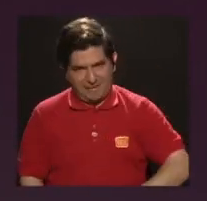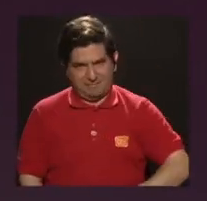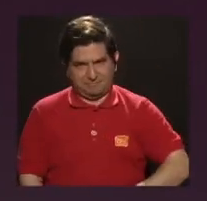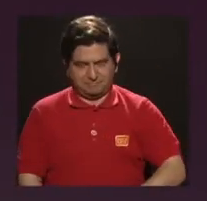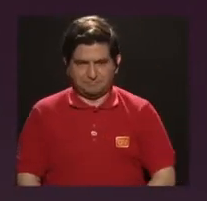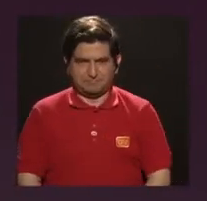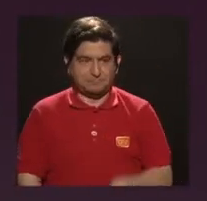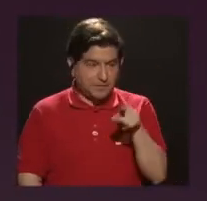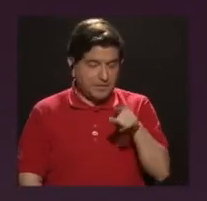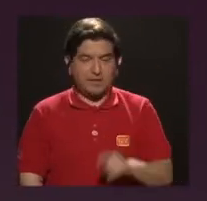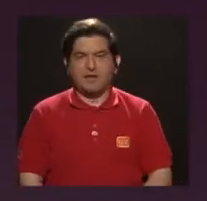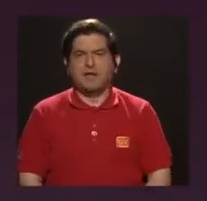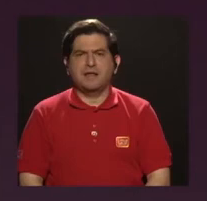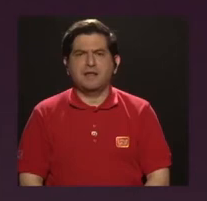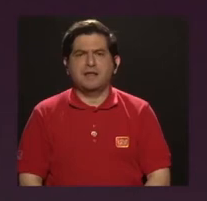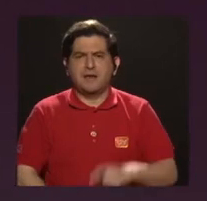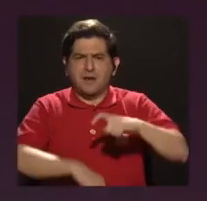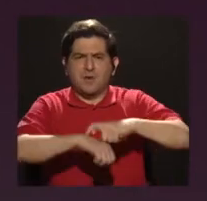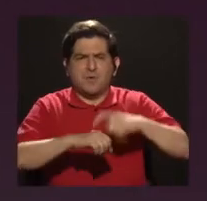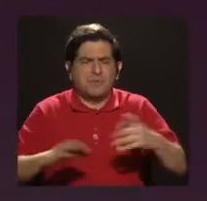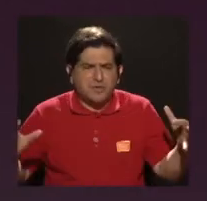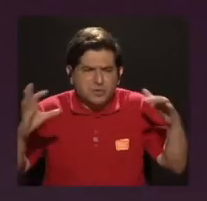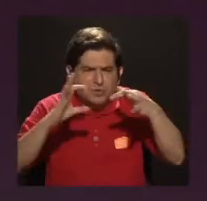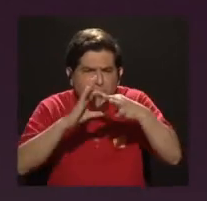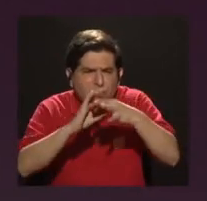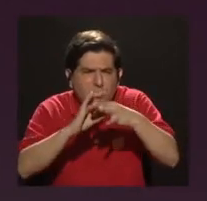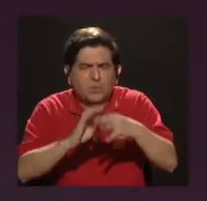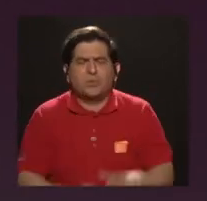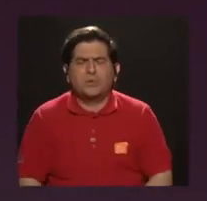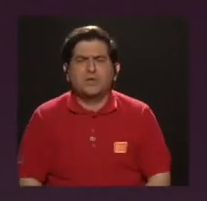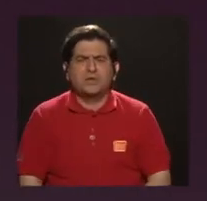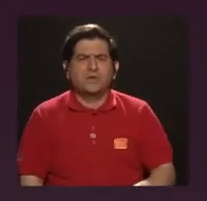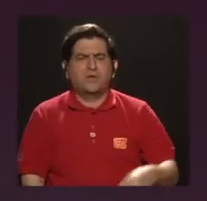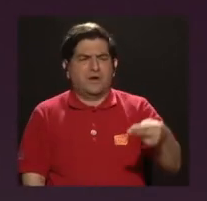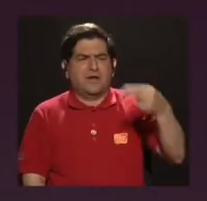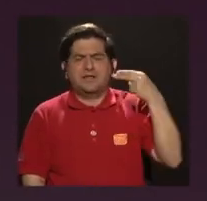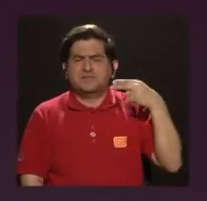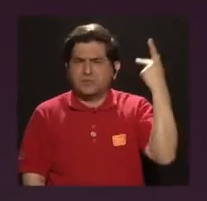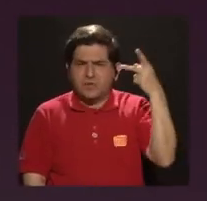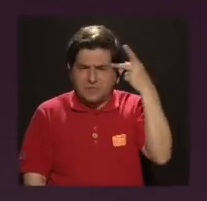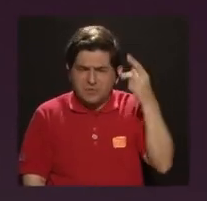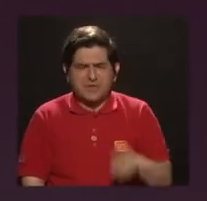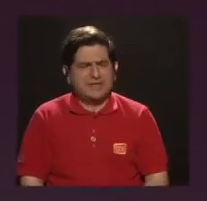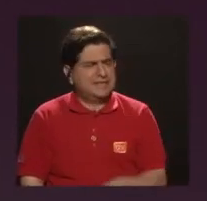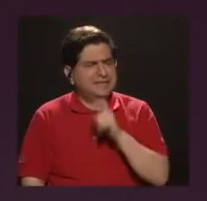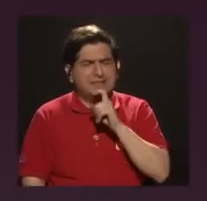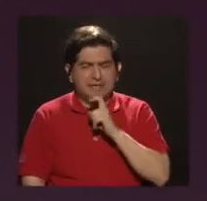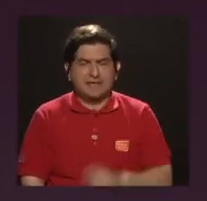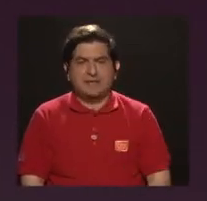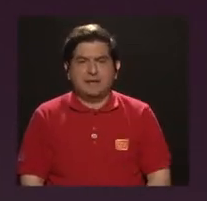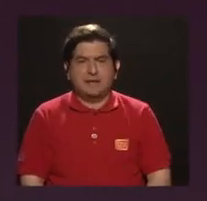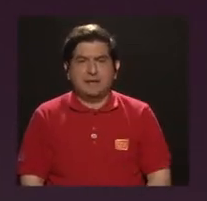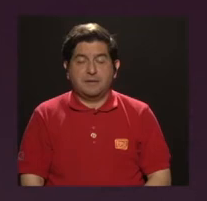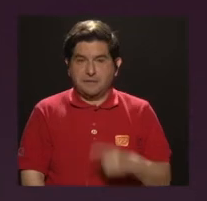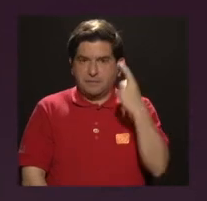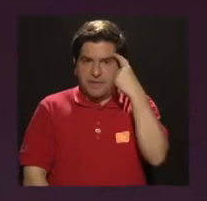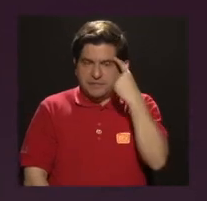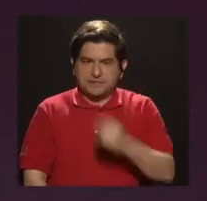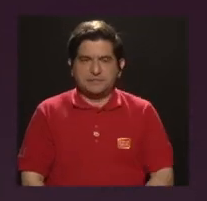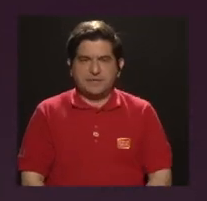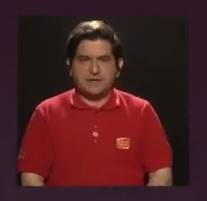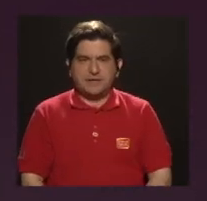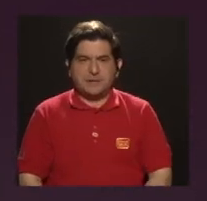entra en una coyuntura política compleja para cualquier democracia perder su máxima figura en